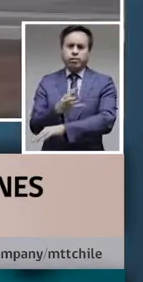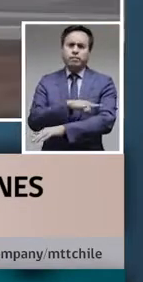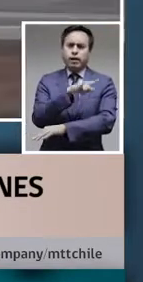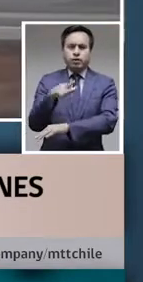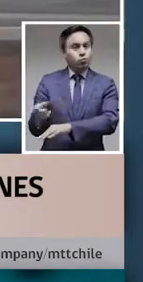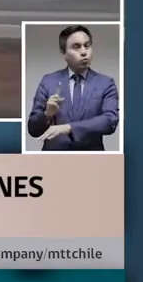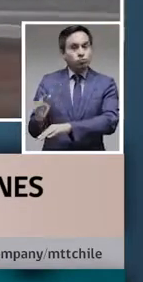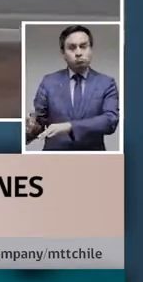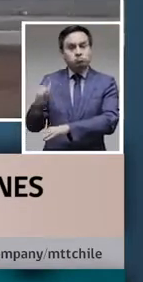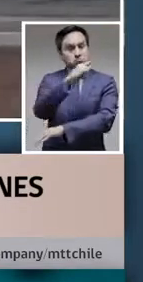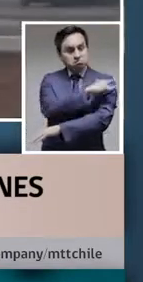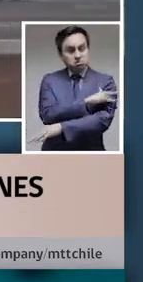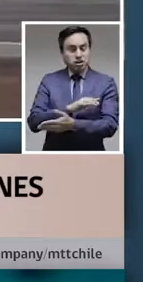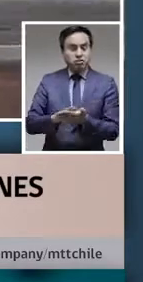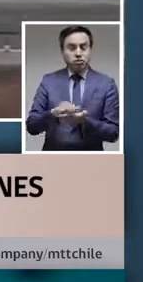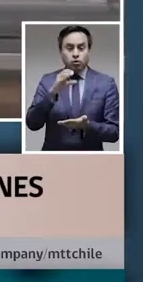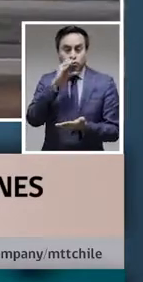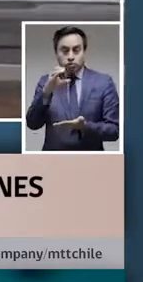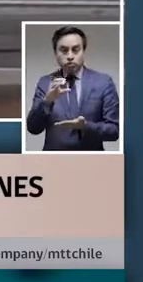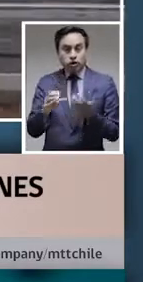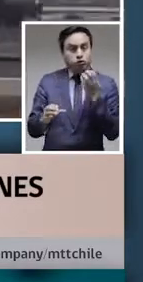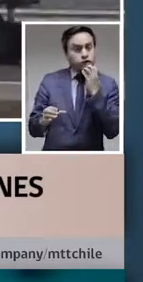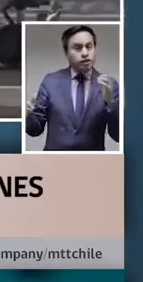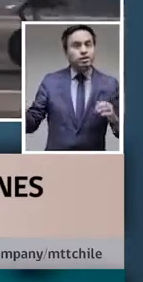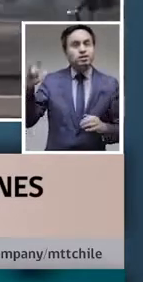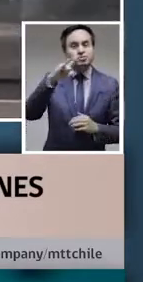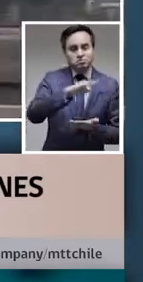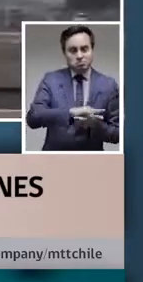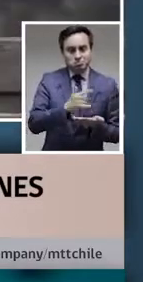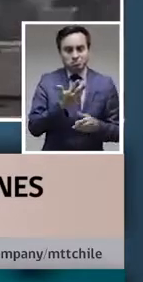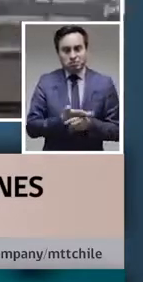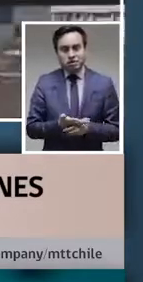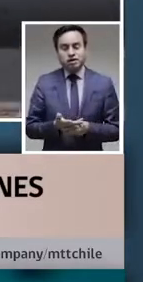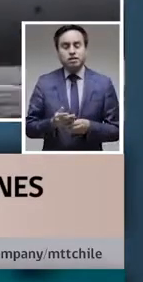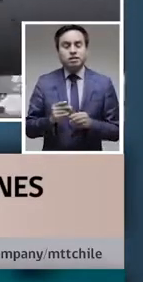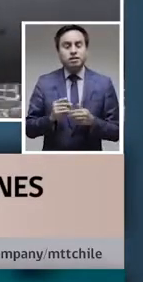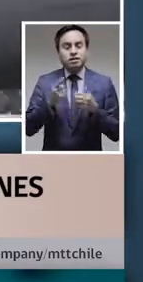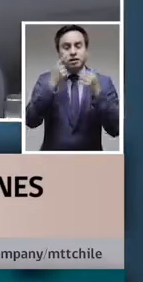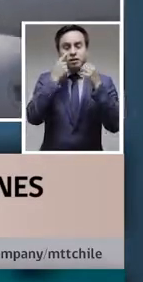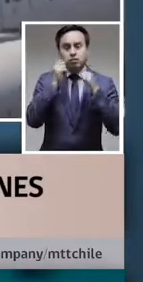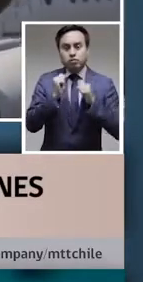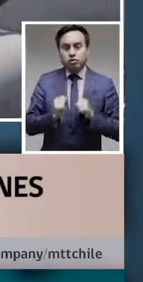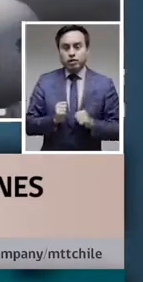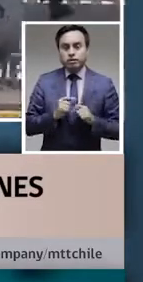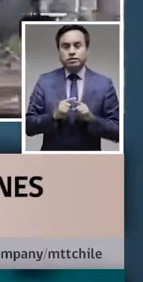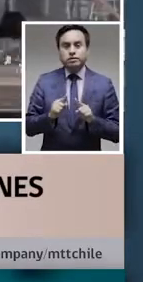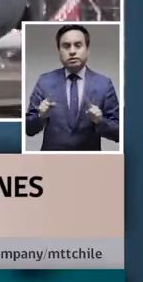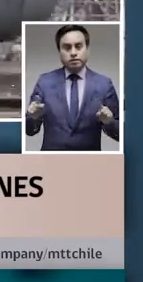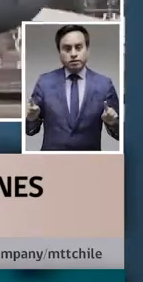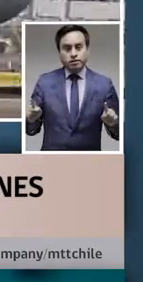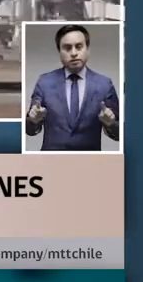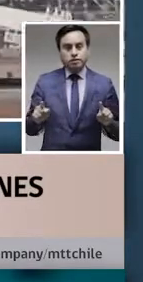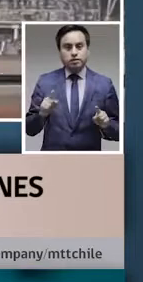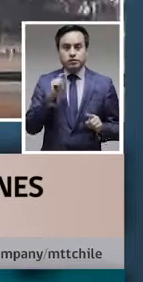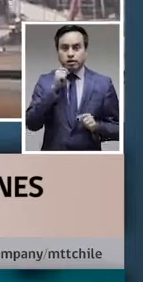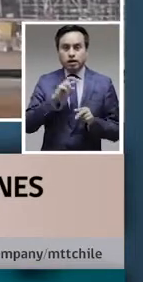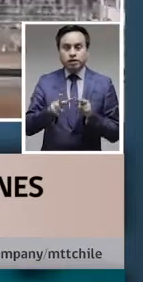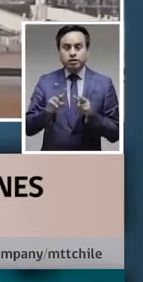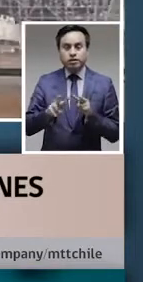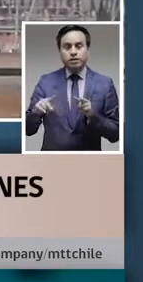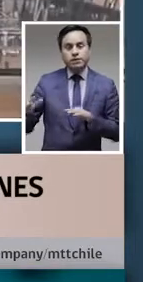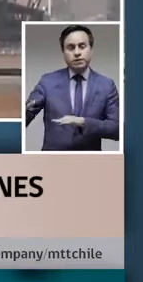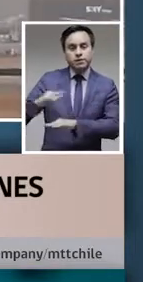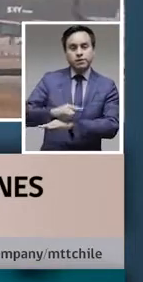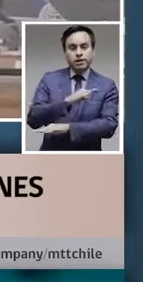La conexión, por ejemplo, entre Concepción y Antofagasta abre posibilidades distintas de configuración de